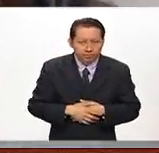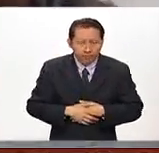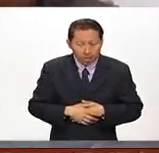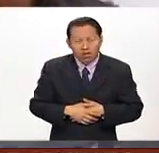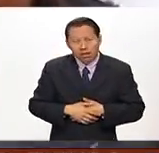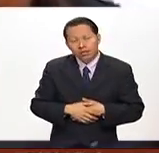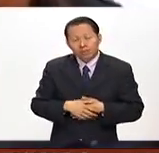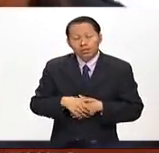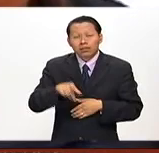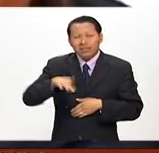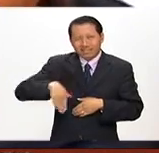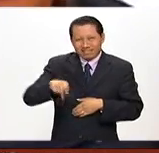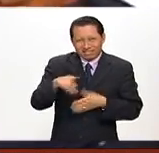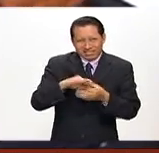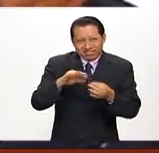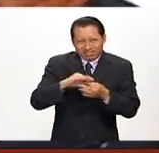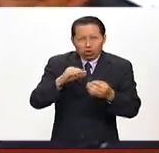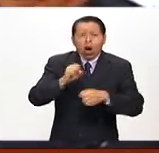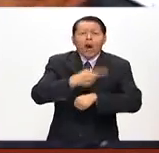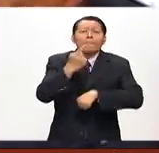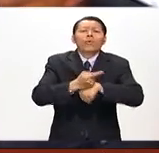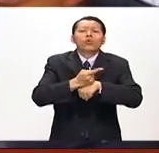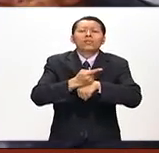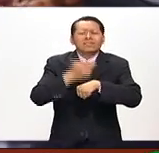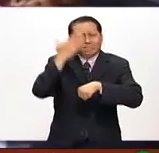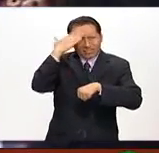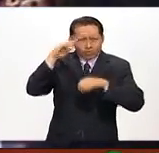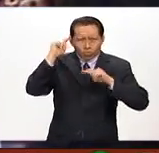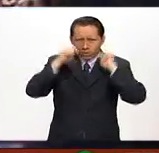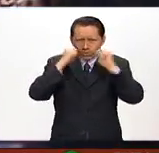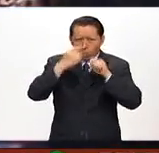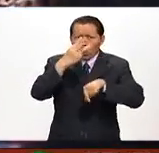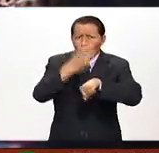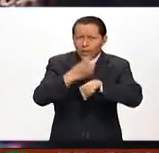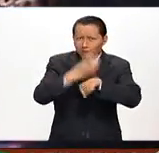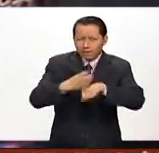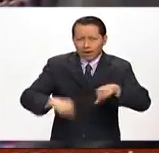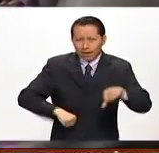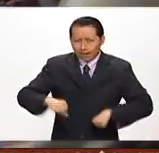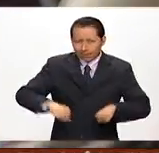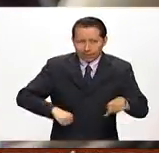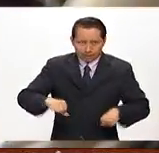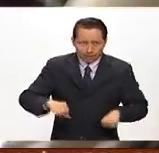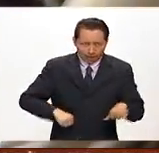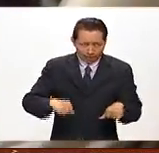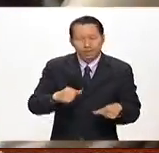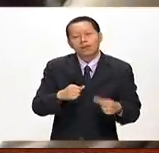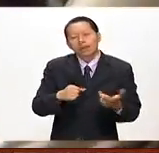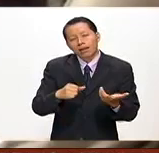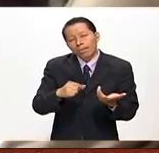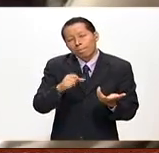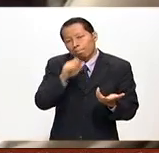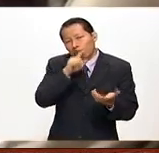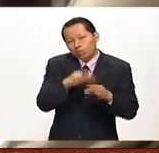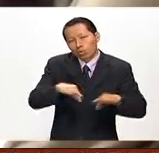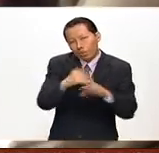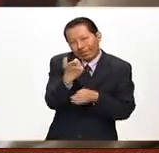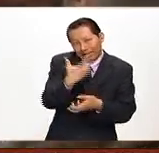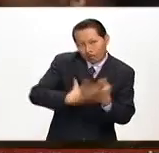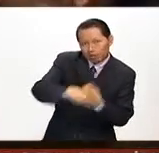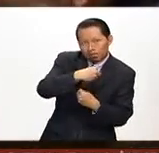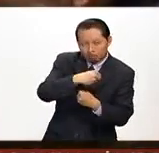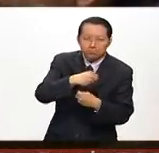las oportunidades, ustedes saben que el turismo actualmente es la tercera actividad económica más importante del país. Entonces,